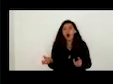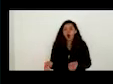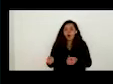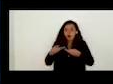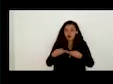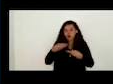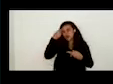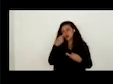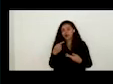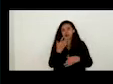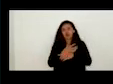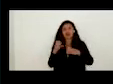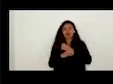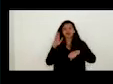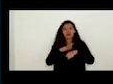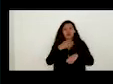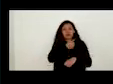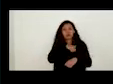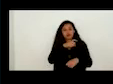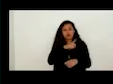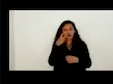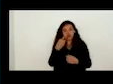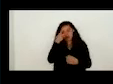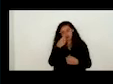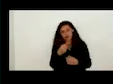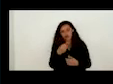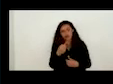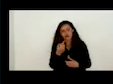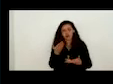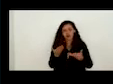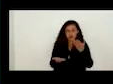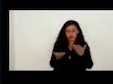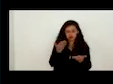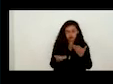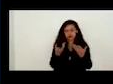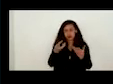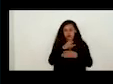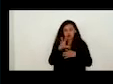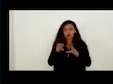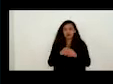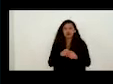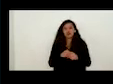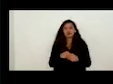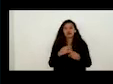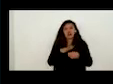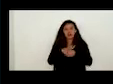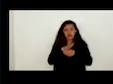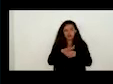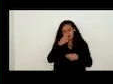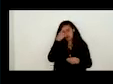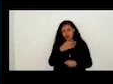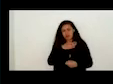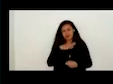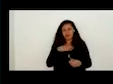los nutrimentos que guardan esta proporción equilibrada, que son completos y que son suficientes para mis